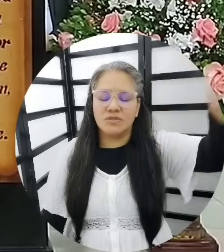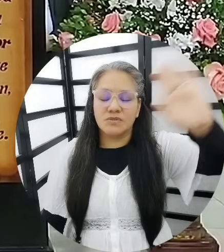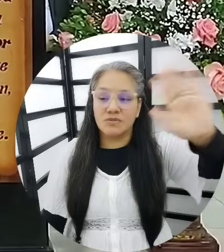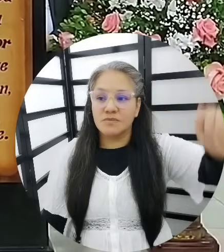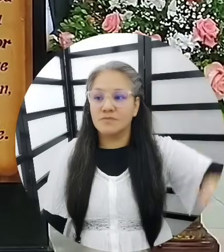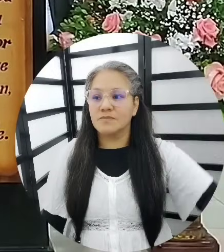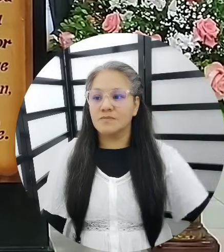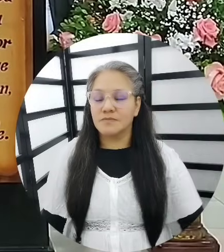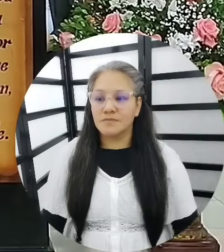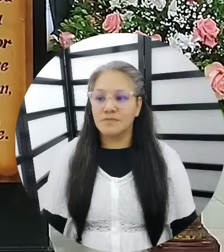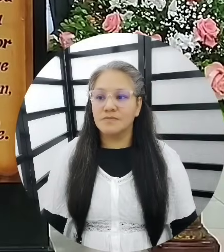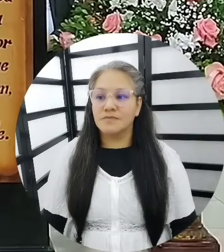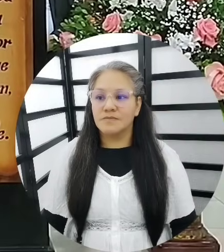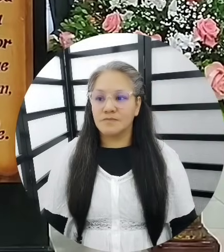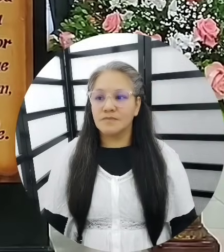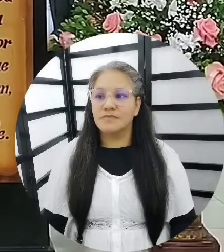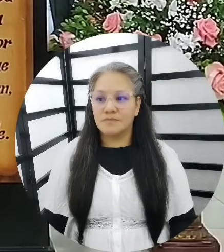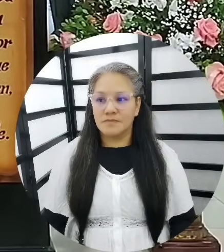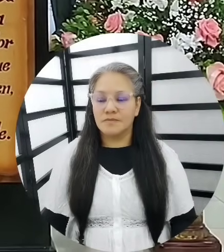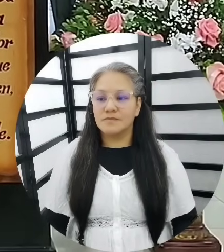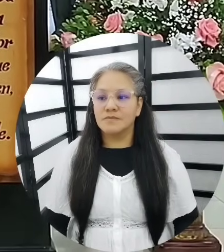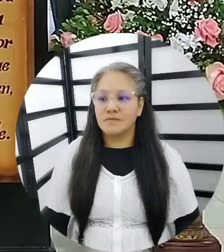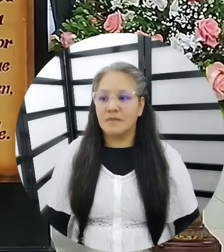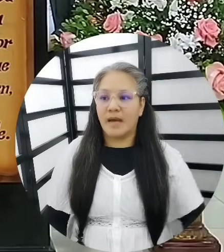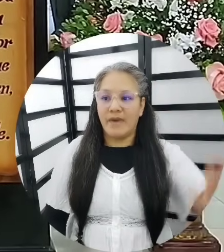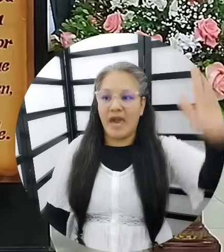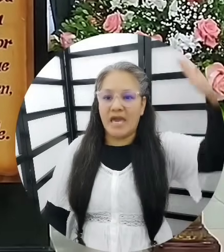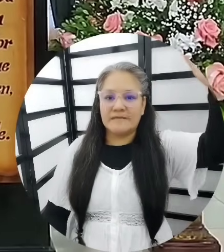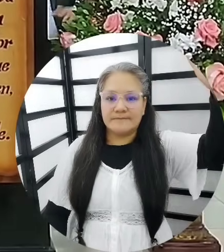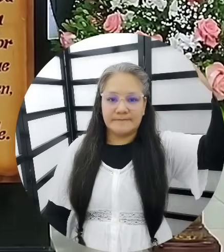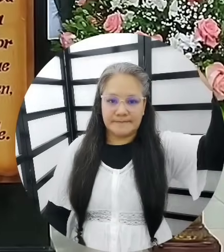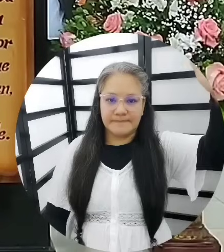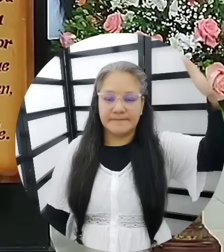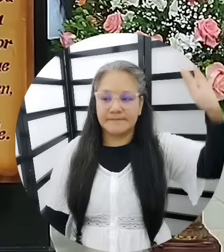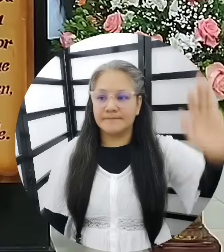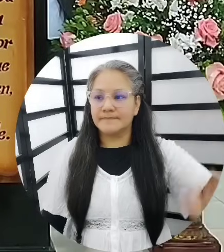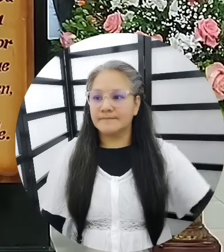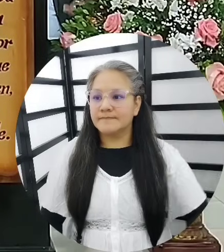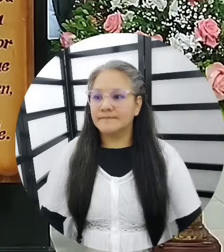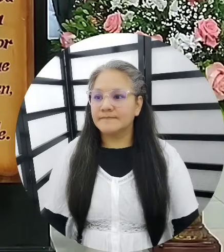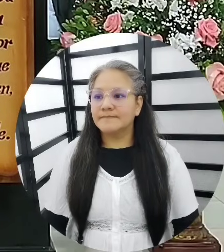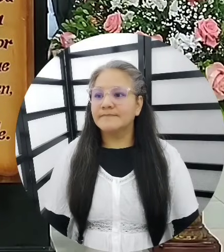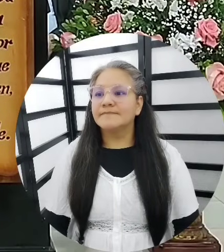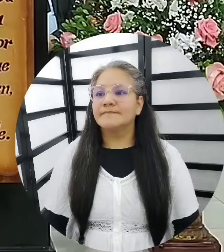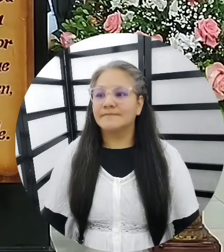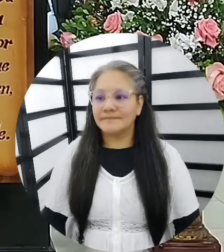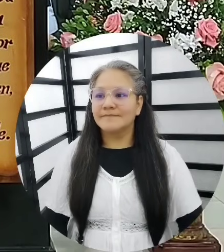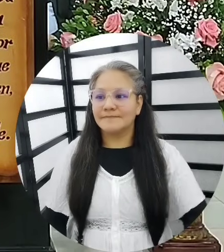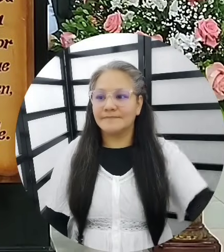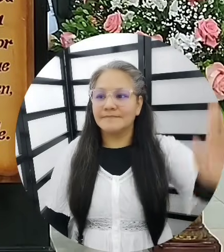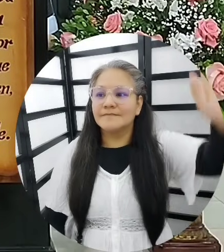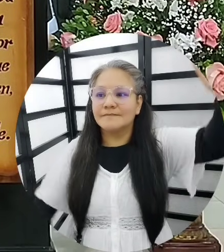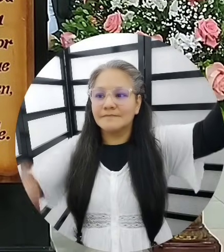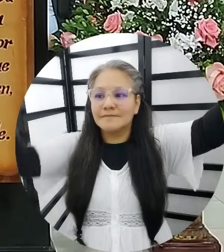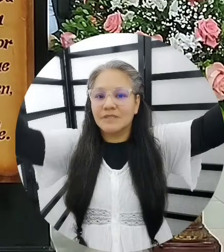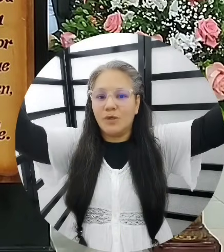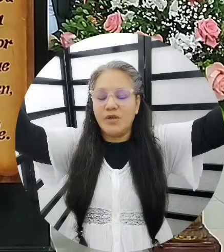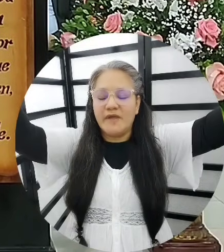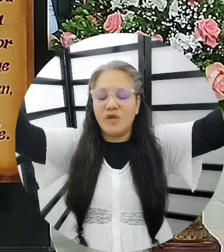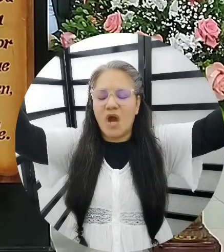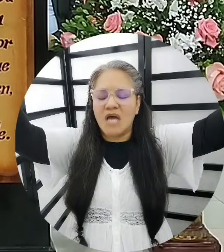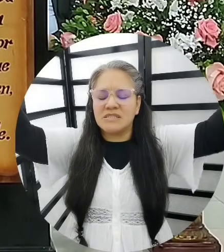aquí. Amén. Él hasta aquí nos ha ayudado y de aquí en adelante nos